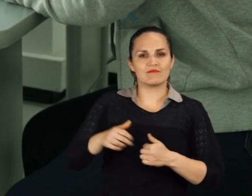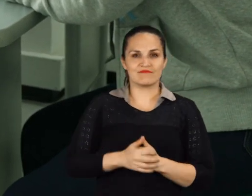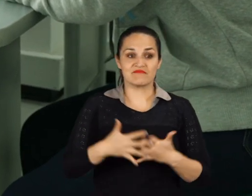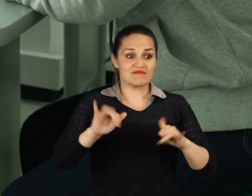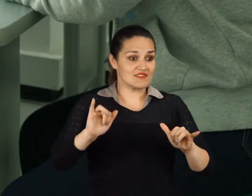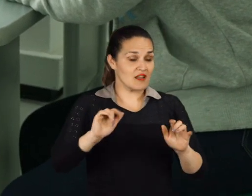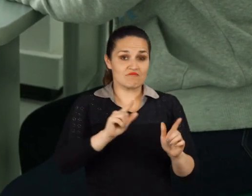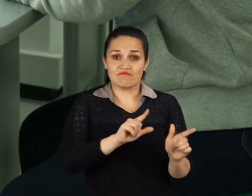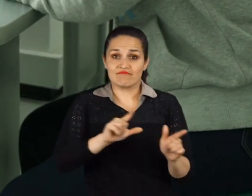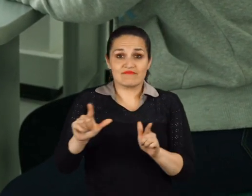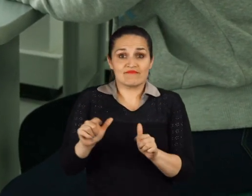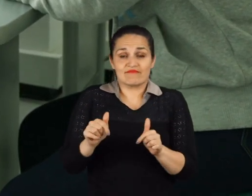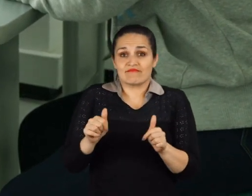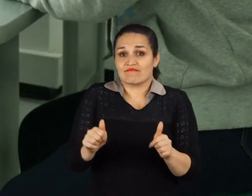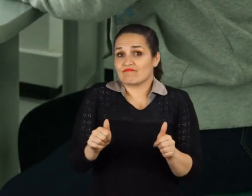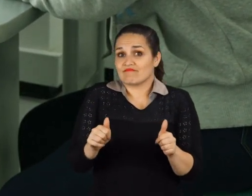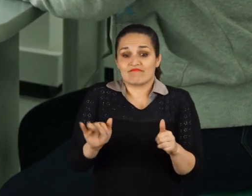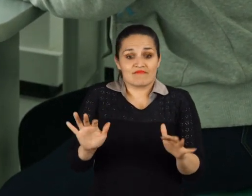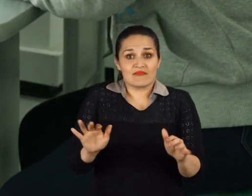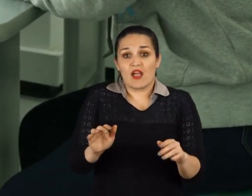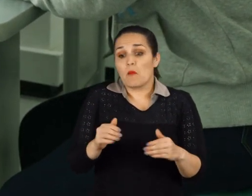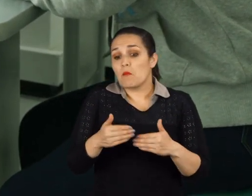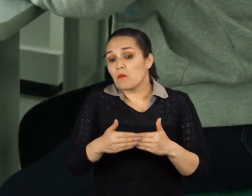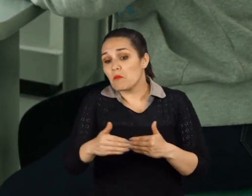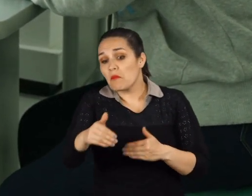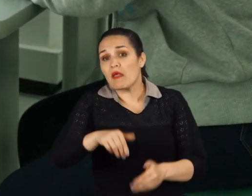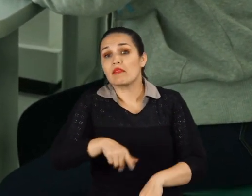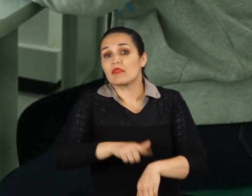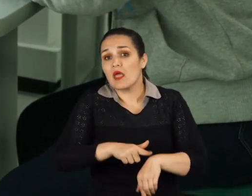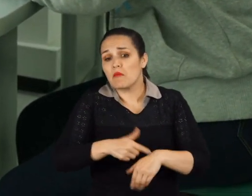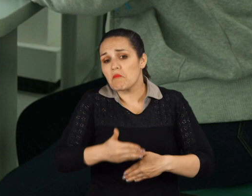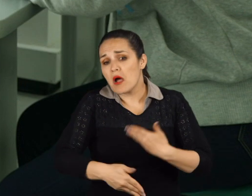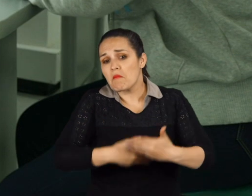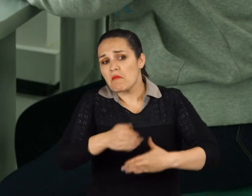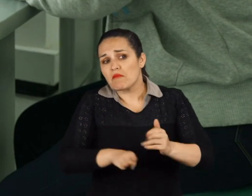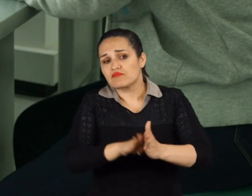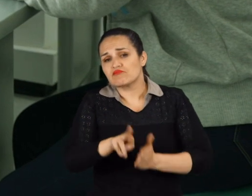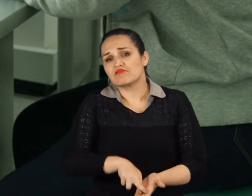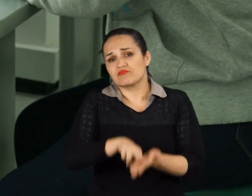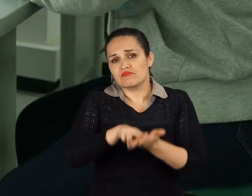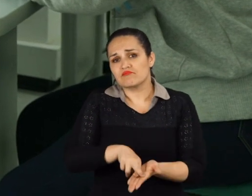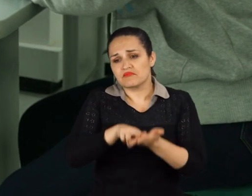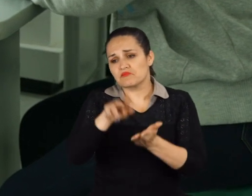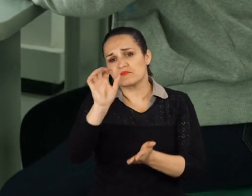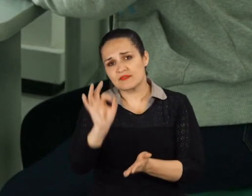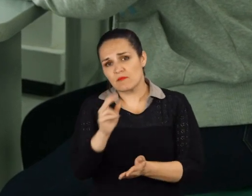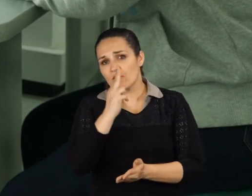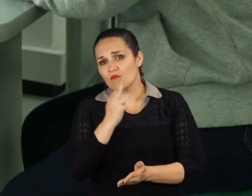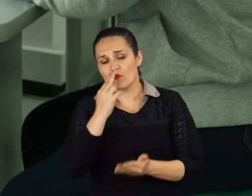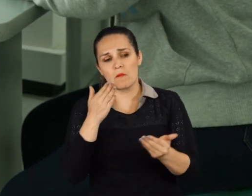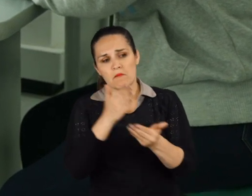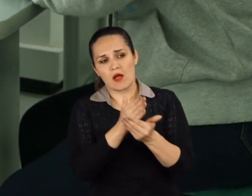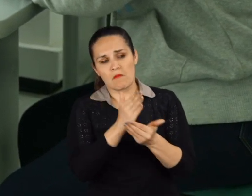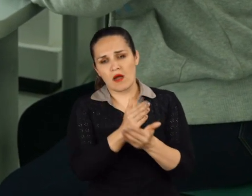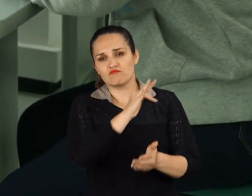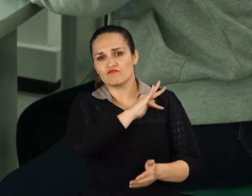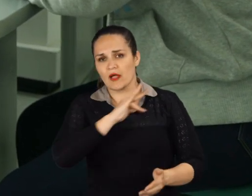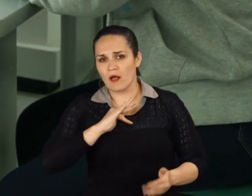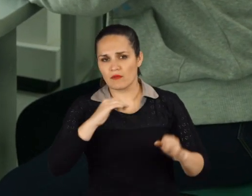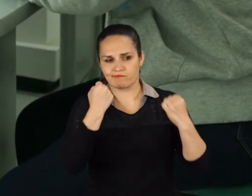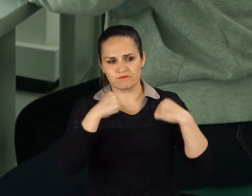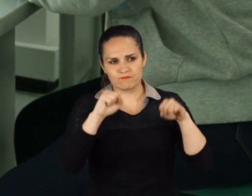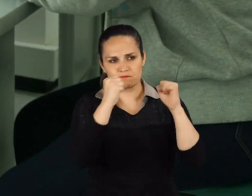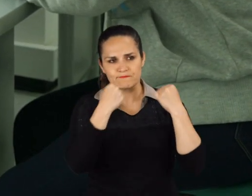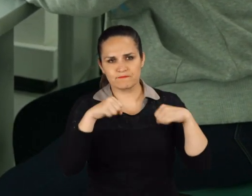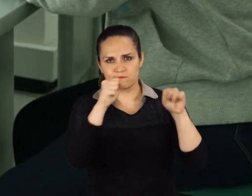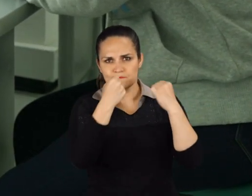el grado de movilidad es bastante bueno. Lo que sigue es completar el tiempo de rehabilitación. Entonces pues, vamos a ir a fisioterapia para tratar nuevamente de recuperar